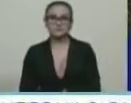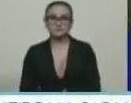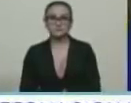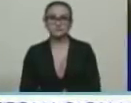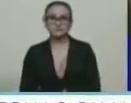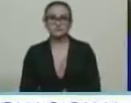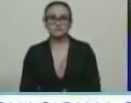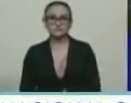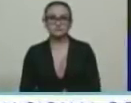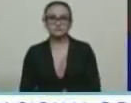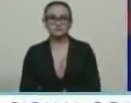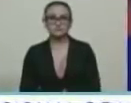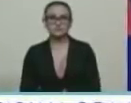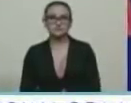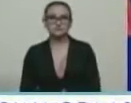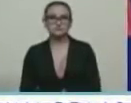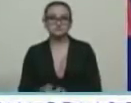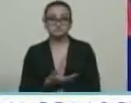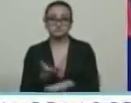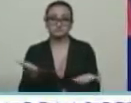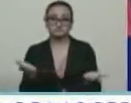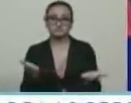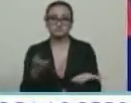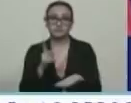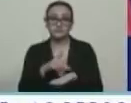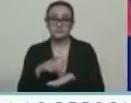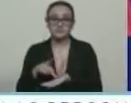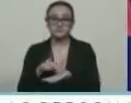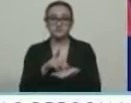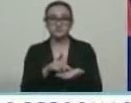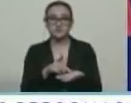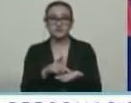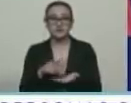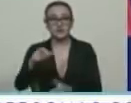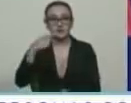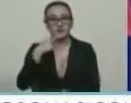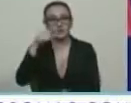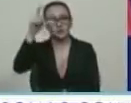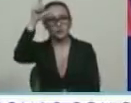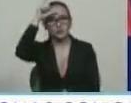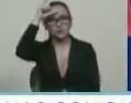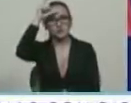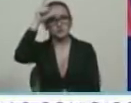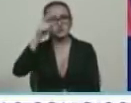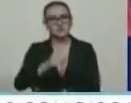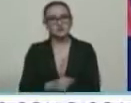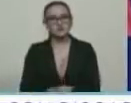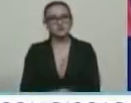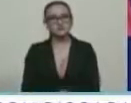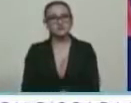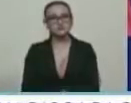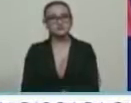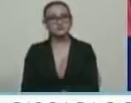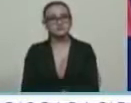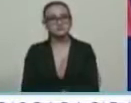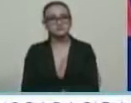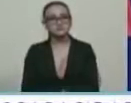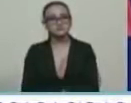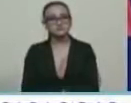Distinguidos participantes, Turquía deuda a